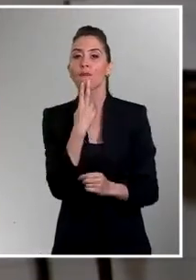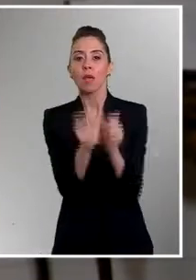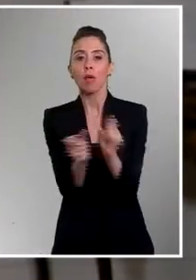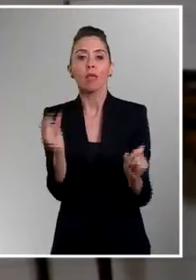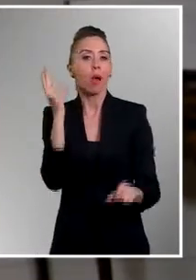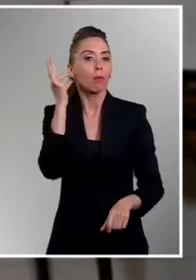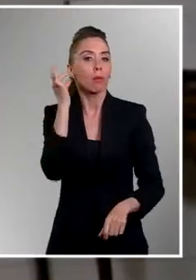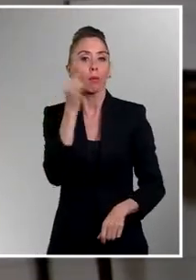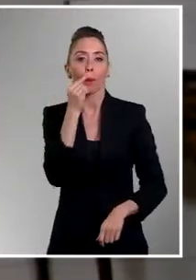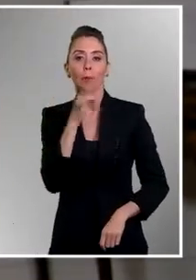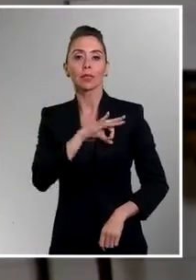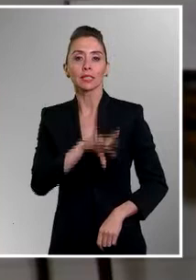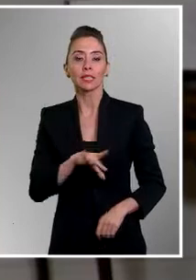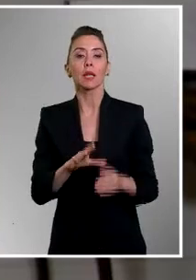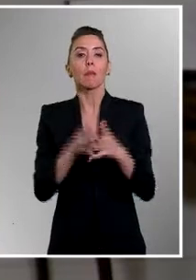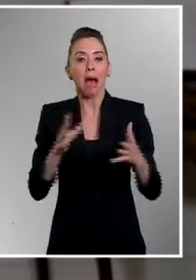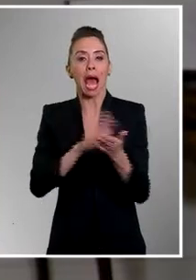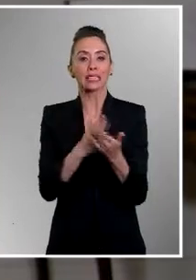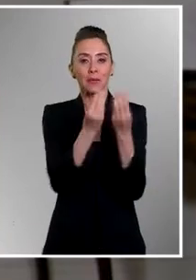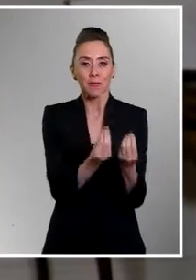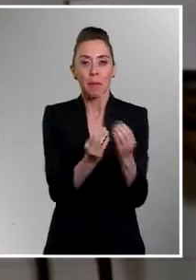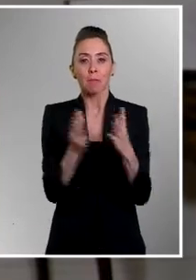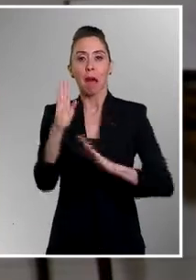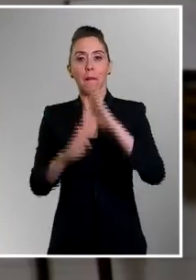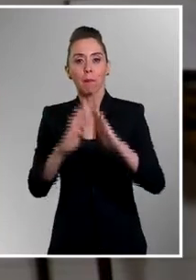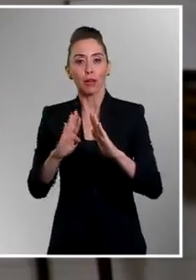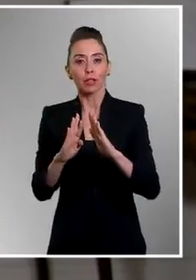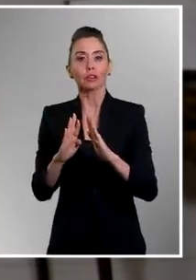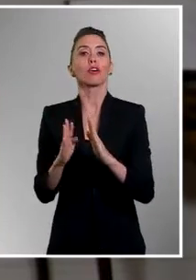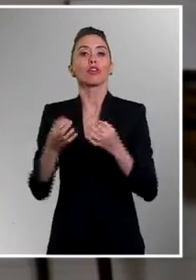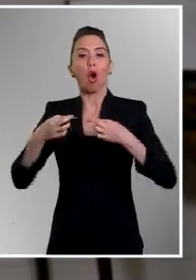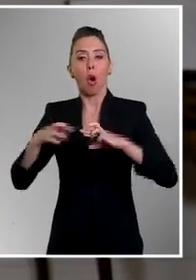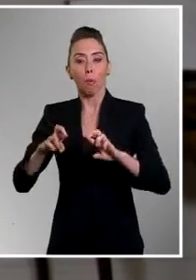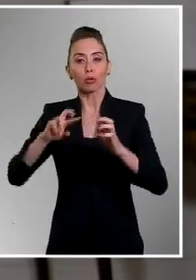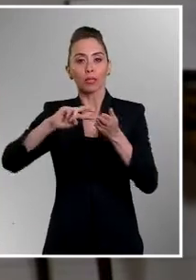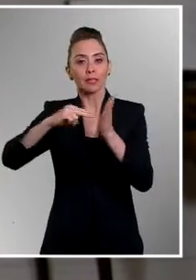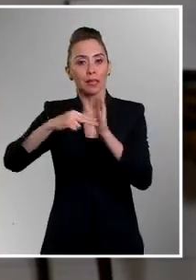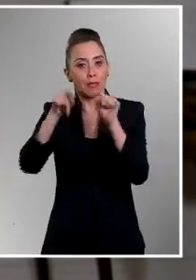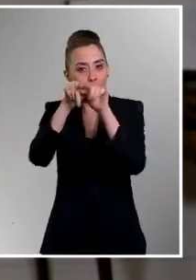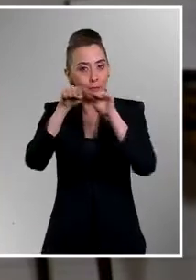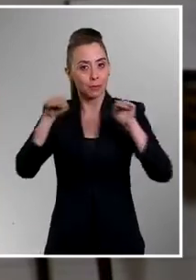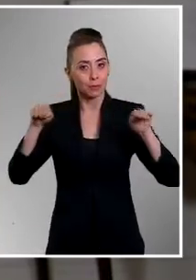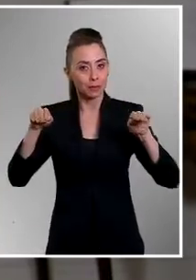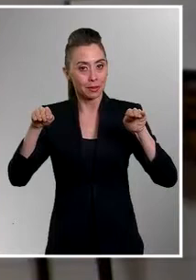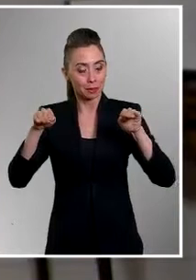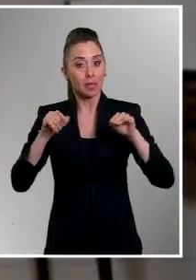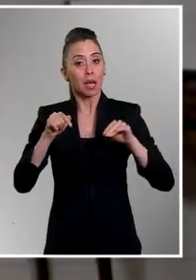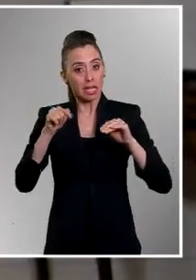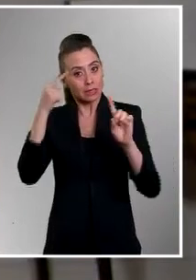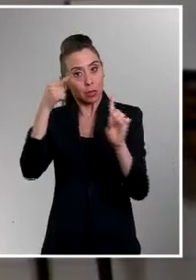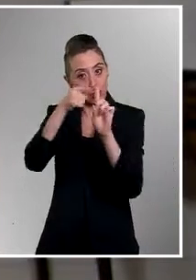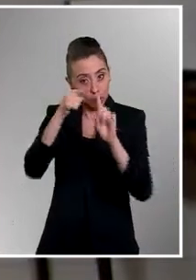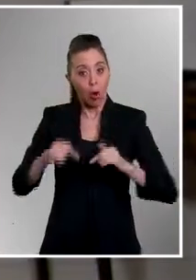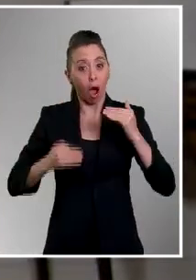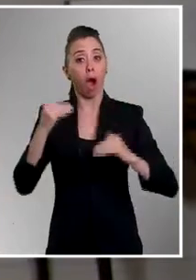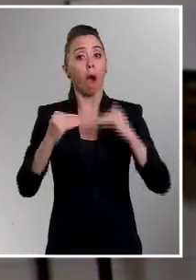y hombres de chile con más bienestar mayor protección y oportunidades distribuidas equitativamente y estamos avanzando en esa dirección